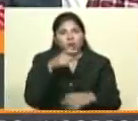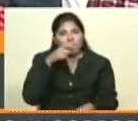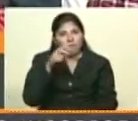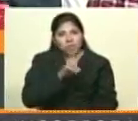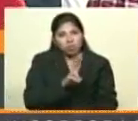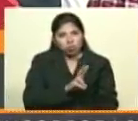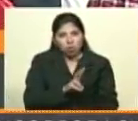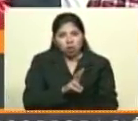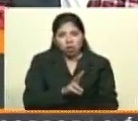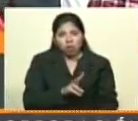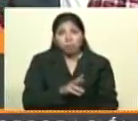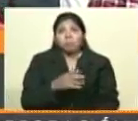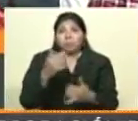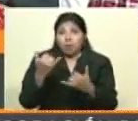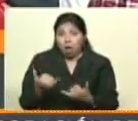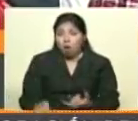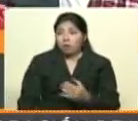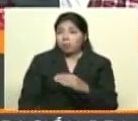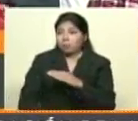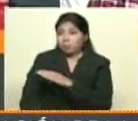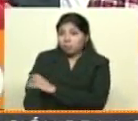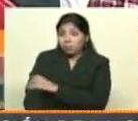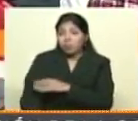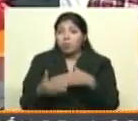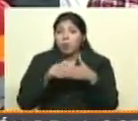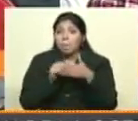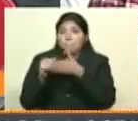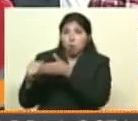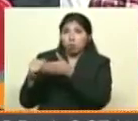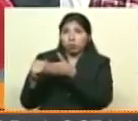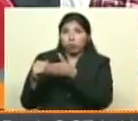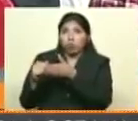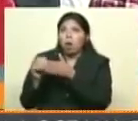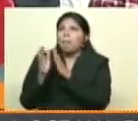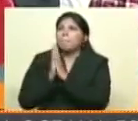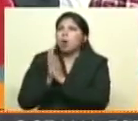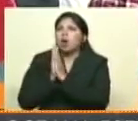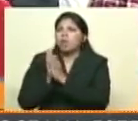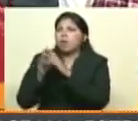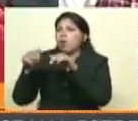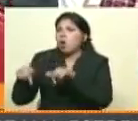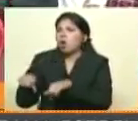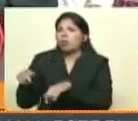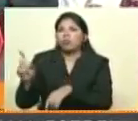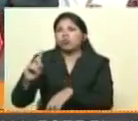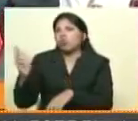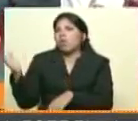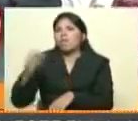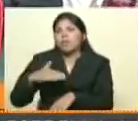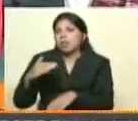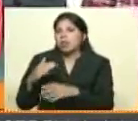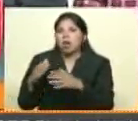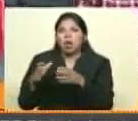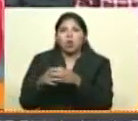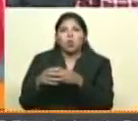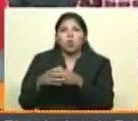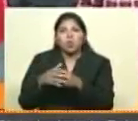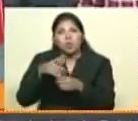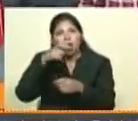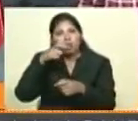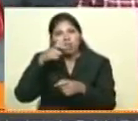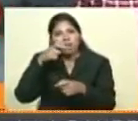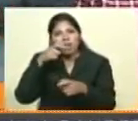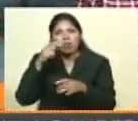el día de hoy le ha solicitado al secretario general que no envíe observadores electorales. Uno se